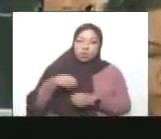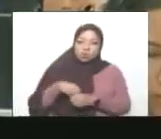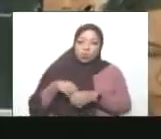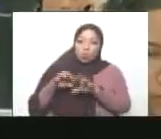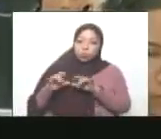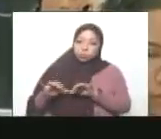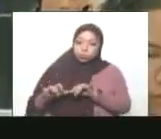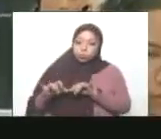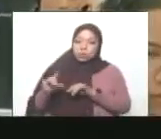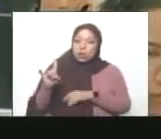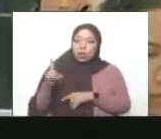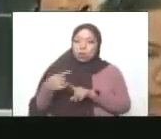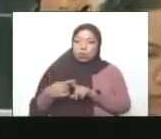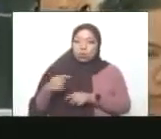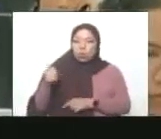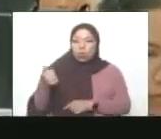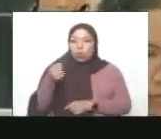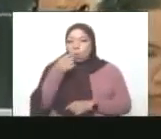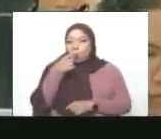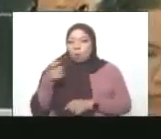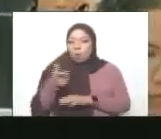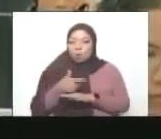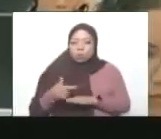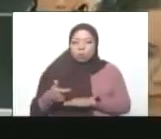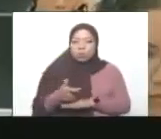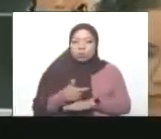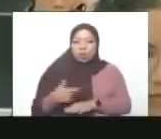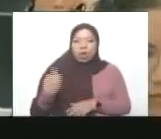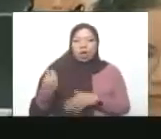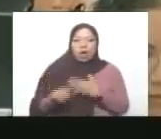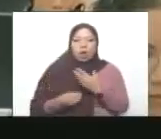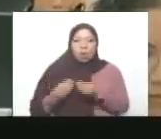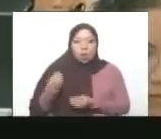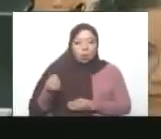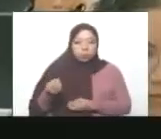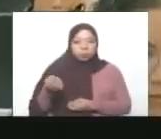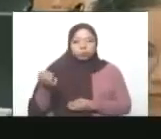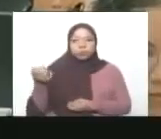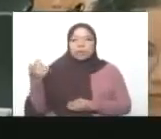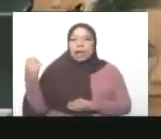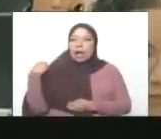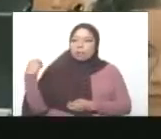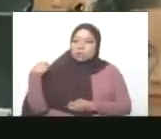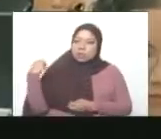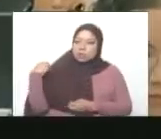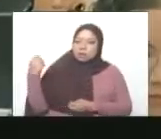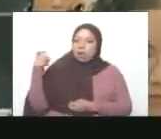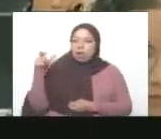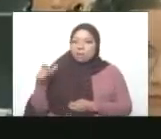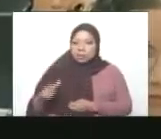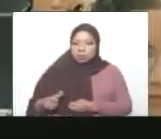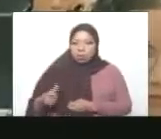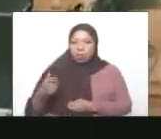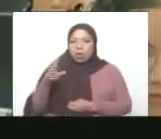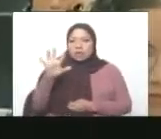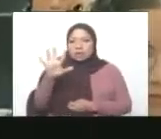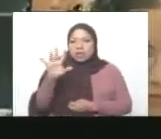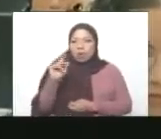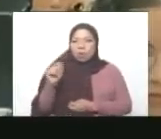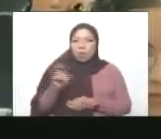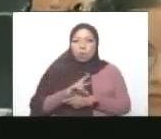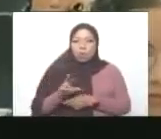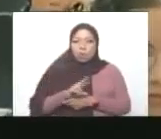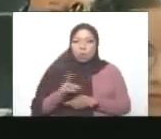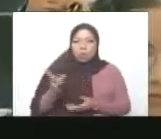sala de operaciones del 1x10 del buen gobierno, justamente donde vemos cómo pasa este caso. Una vez que es reportado a través de la aplicación VENAP, pasan 5 segundos y ya se